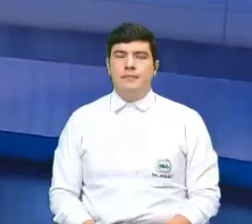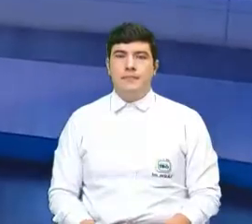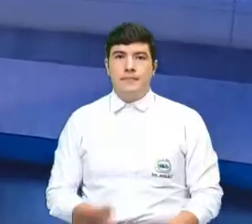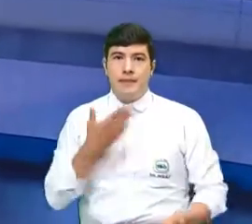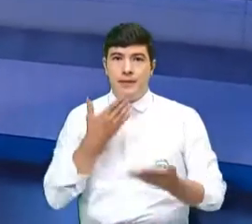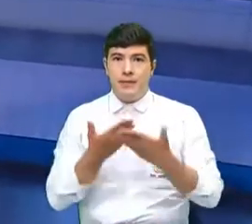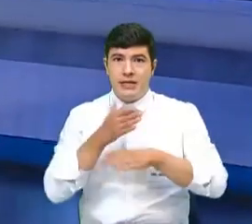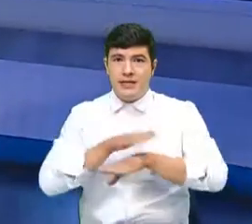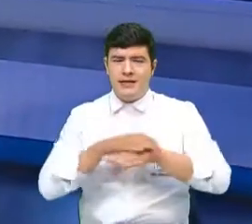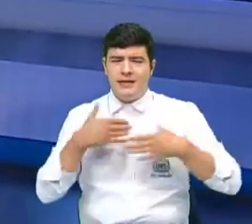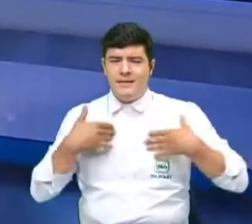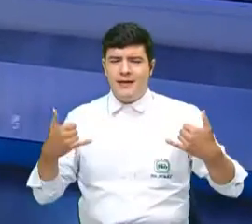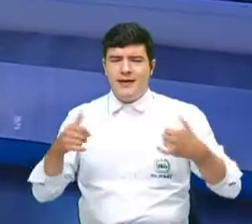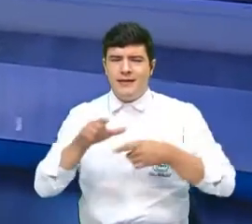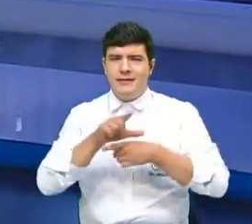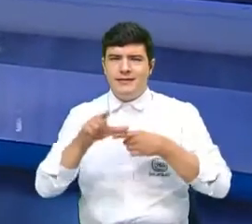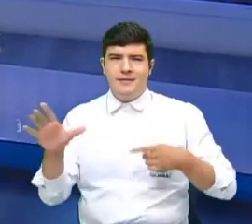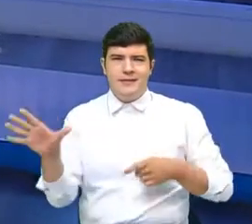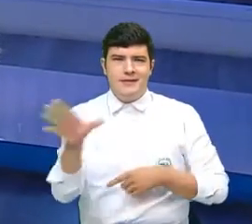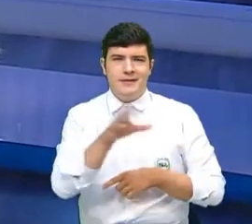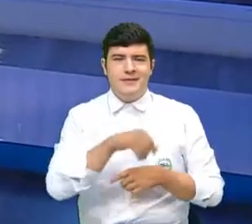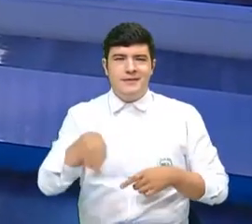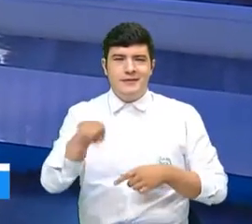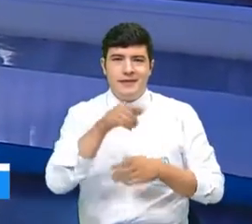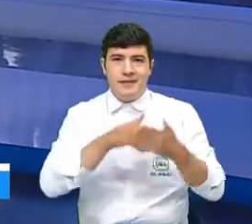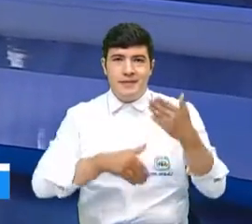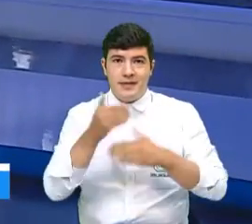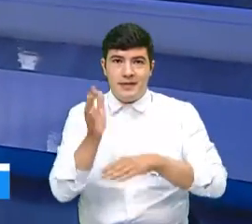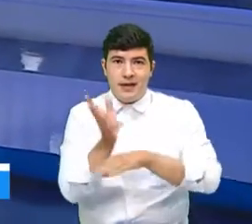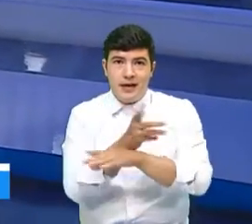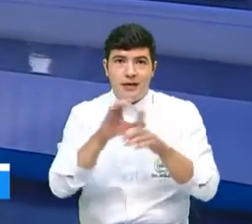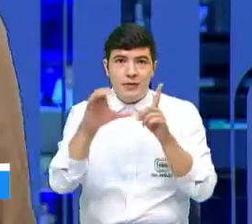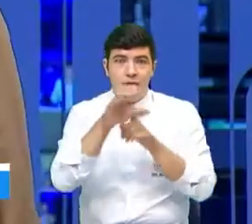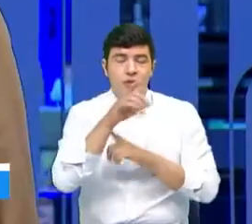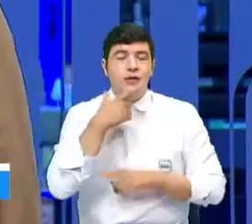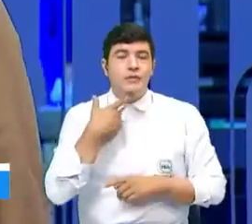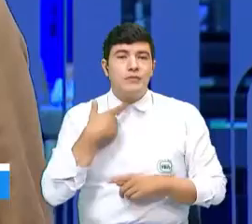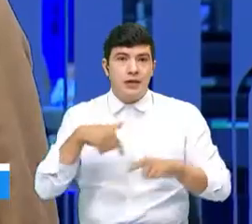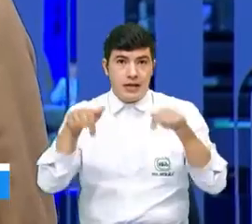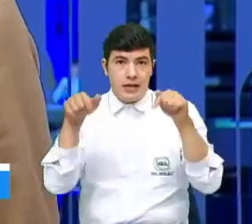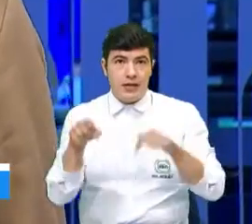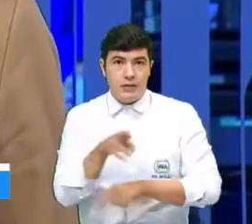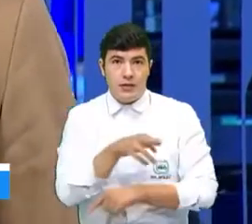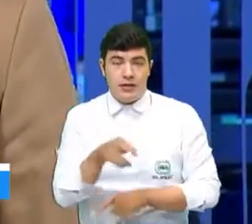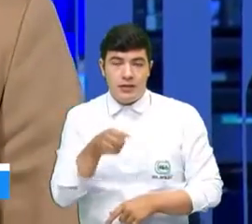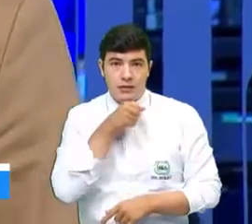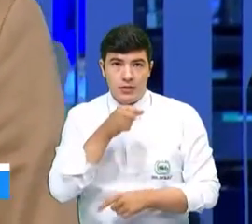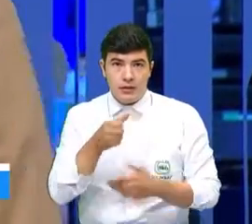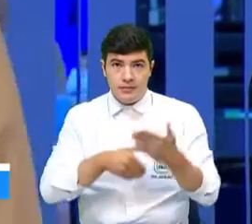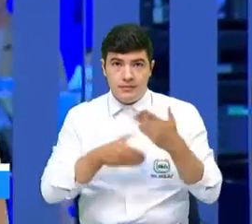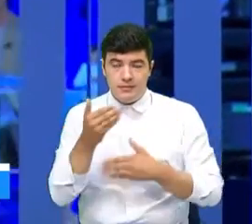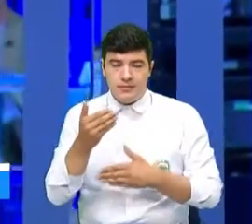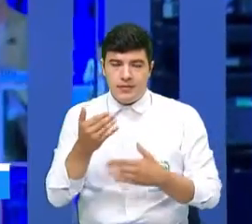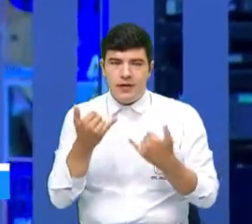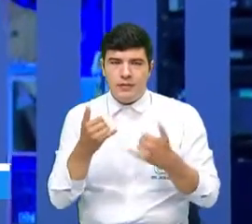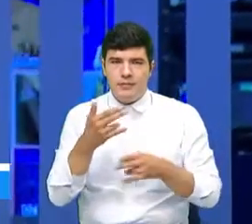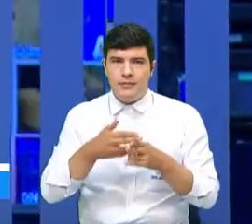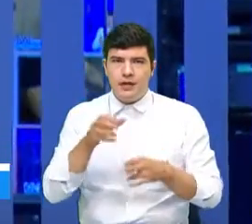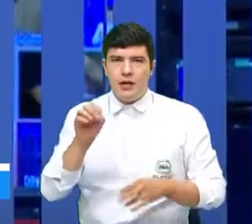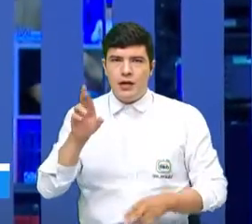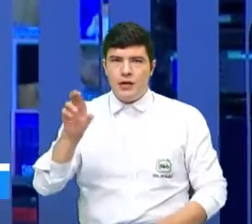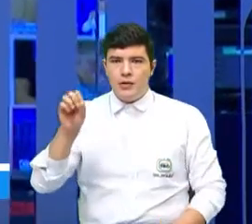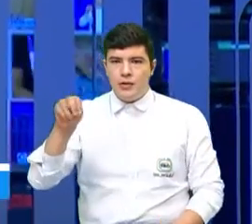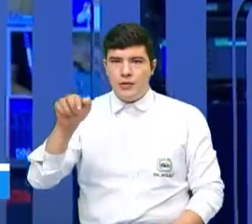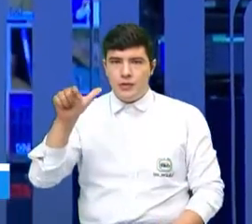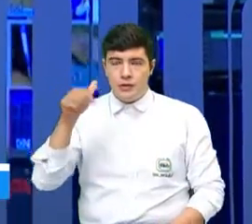muy buenas tardes feliz semana para todos en arte cultura y entretenimiento eso es oriente noticias yo soy ronald otálora y comenzamos contándoles que con